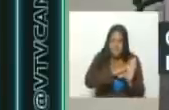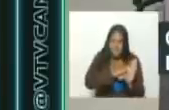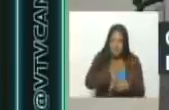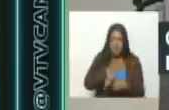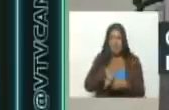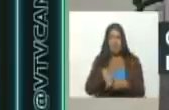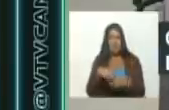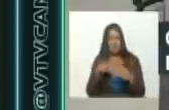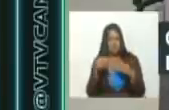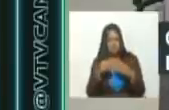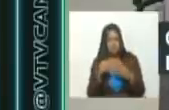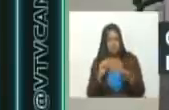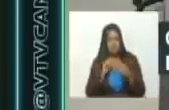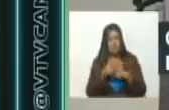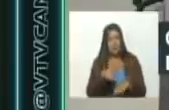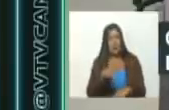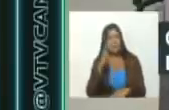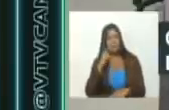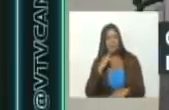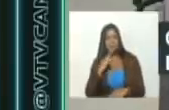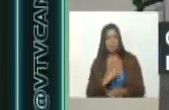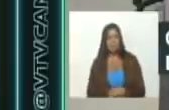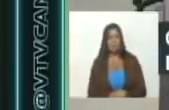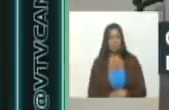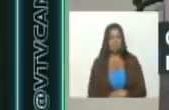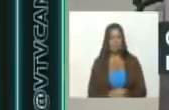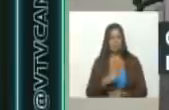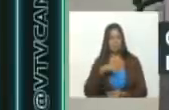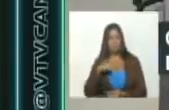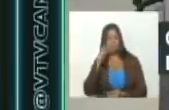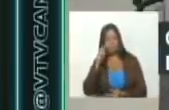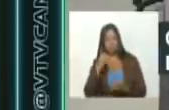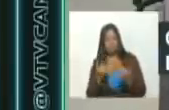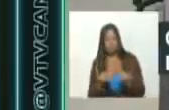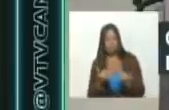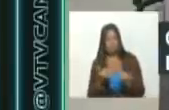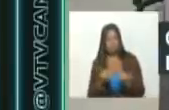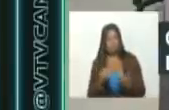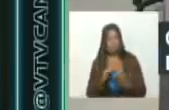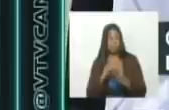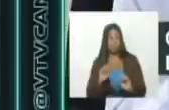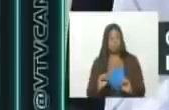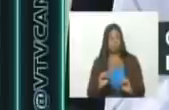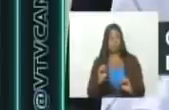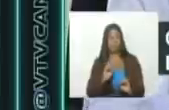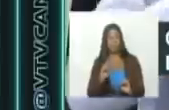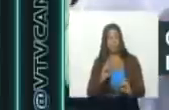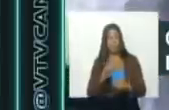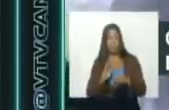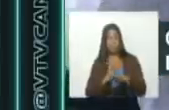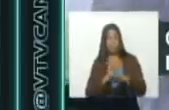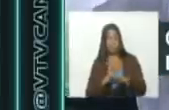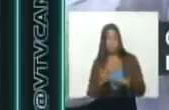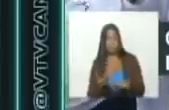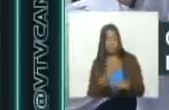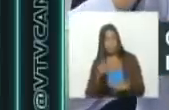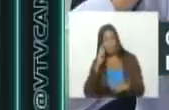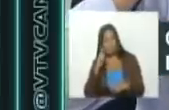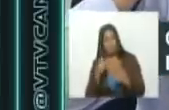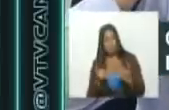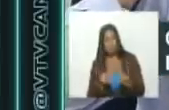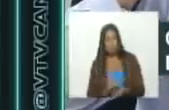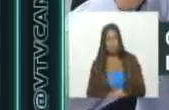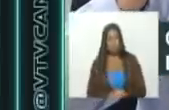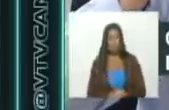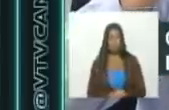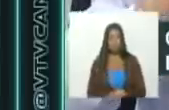desplazando el dólar al bolívar. Y nosotros de una u otra manera no quisimos ponerle freno a eso, porque en ese